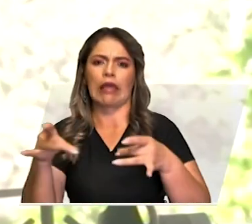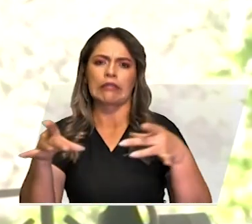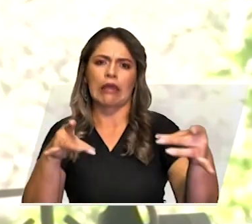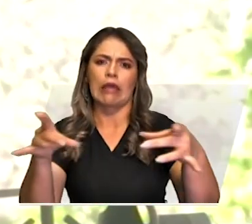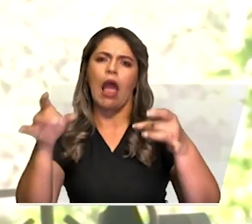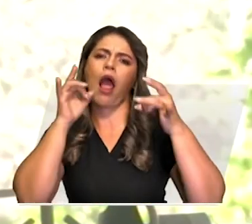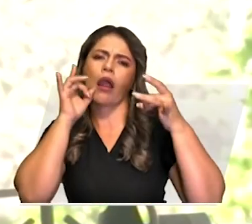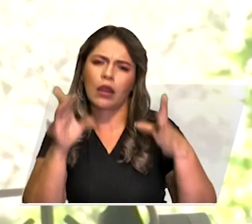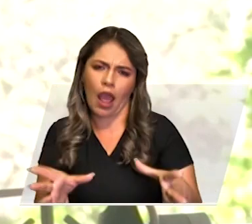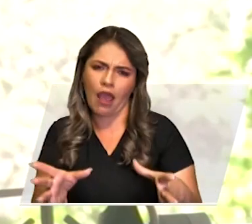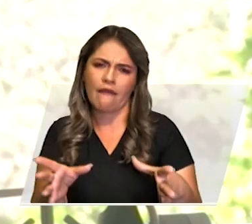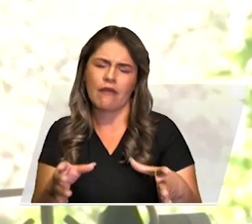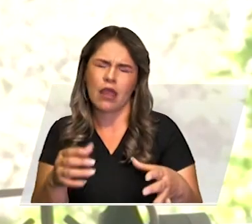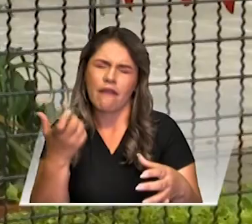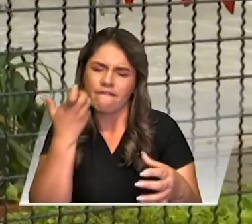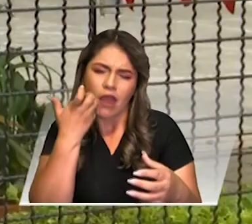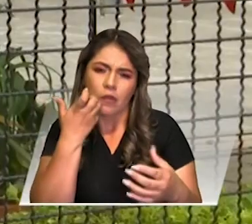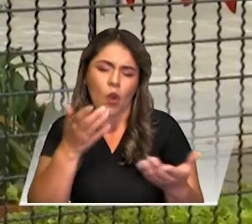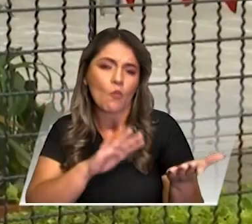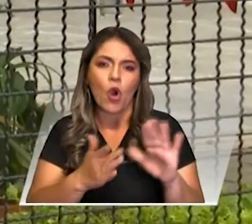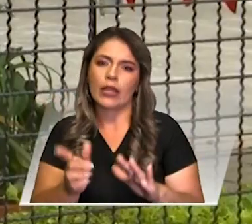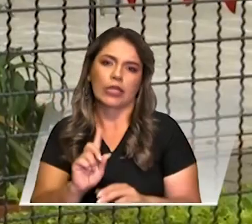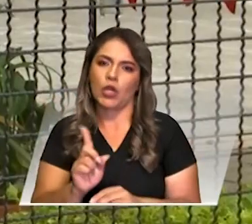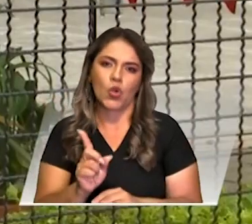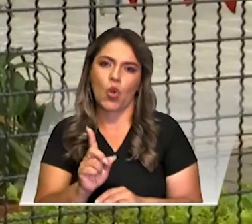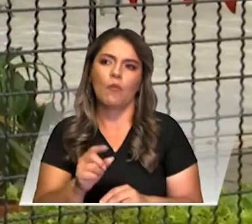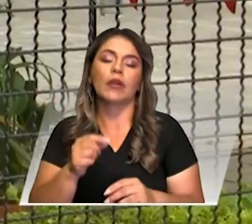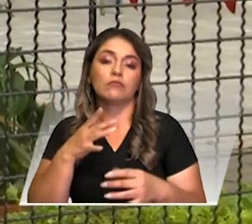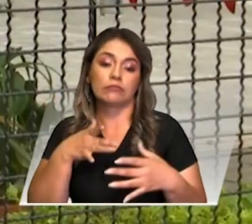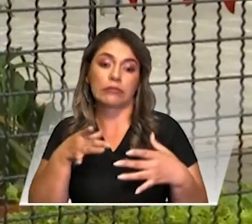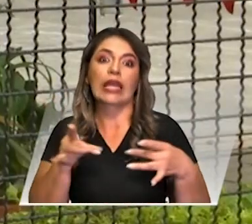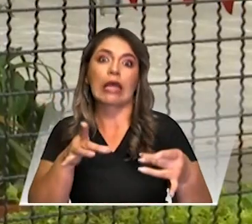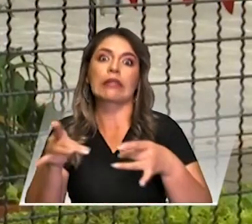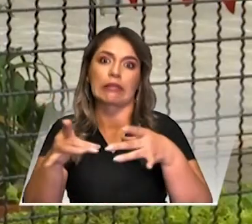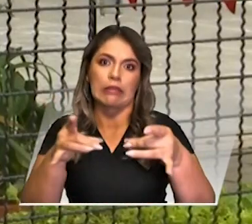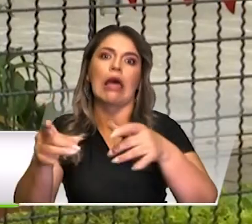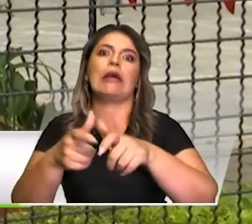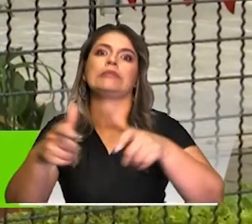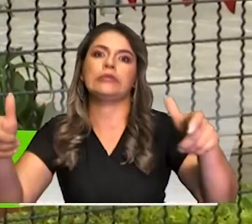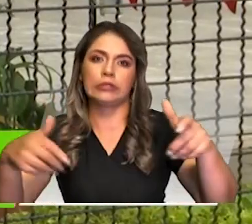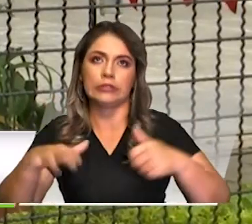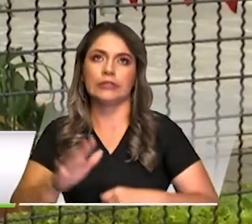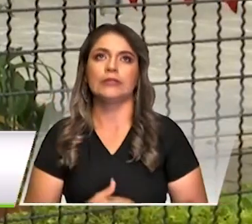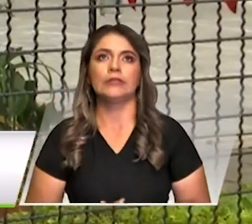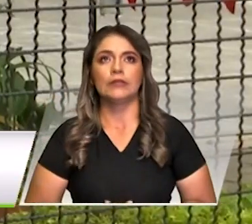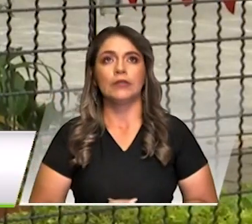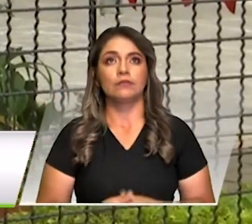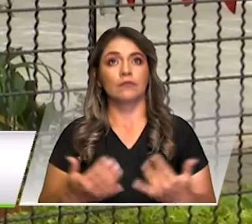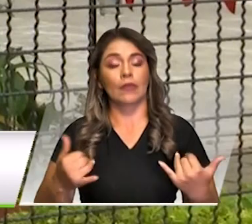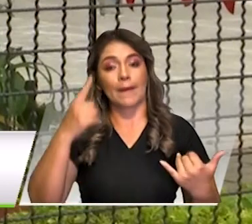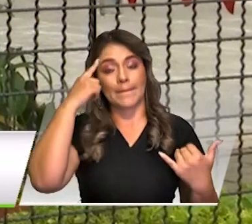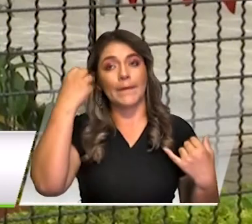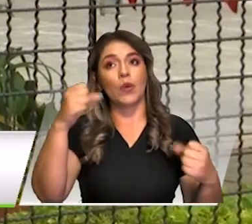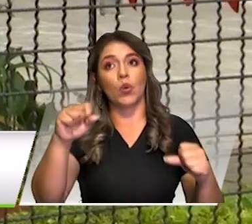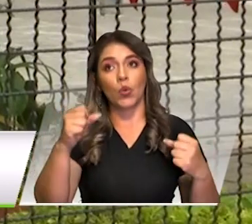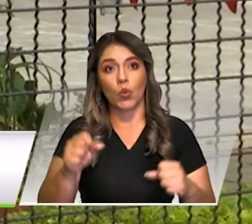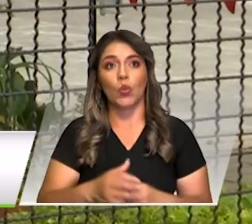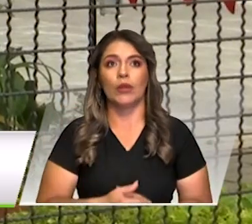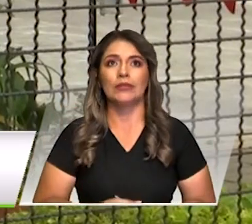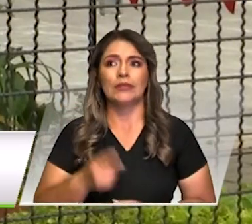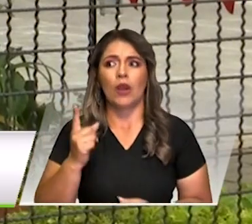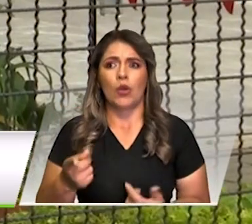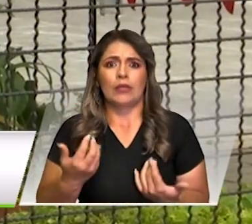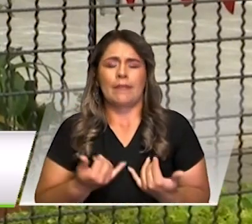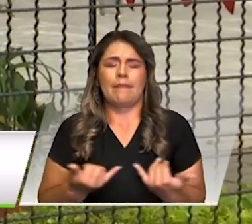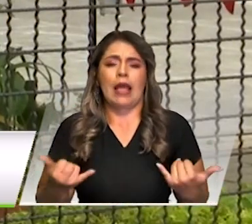incrementar la ocupación de camas uu si tenemos la amenaza de las variantes estamos preocupados de que llegue la variante delta que es mucho más contagiosa